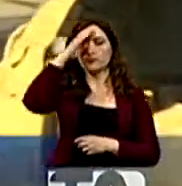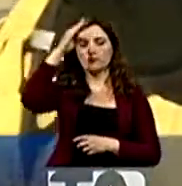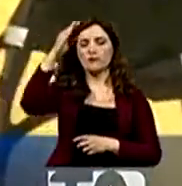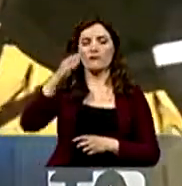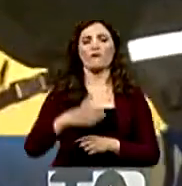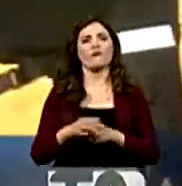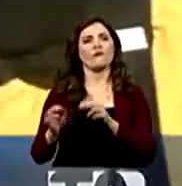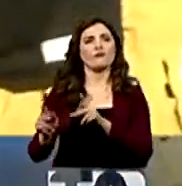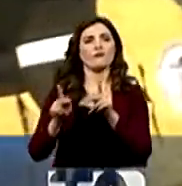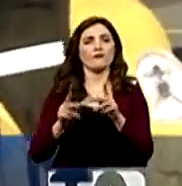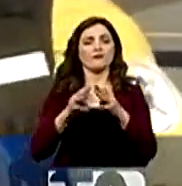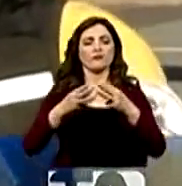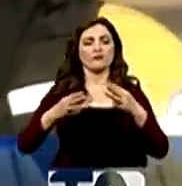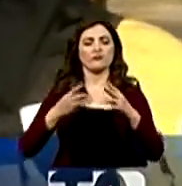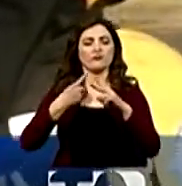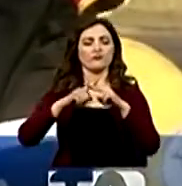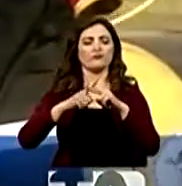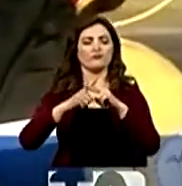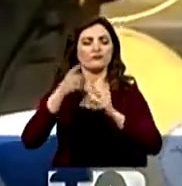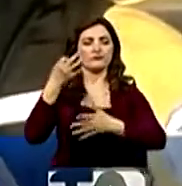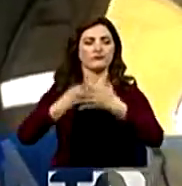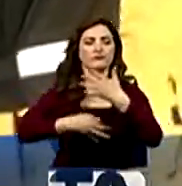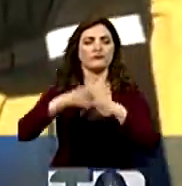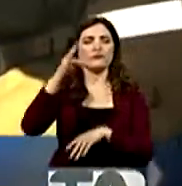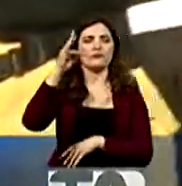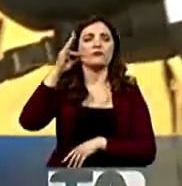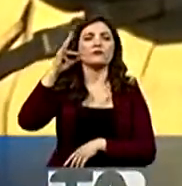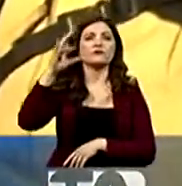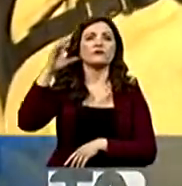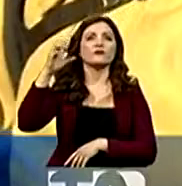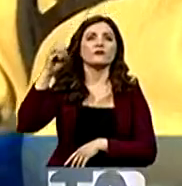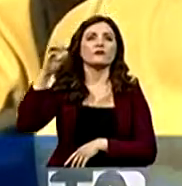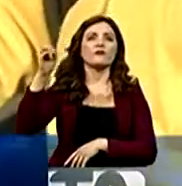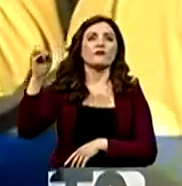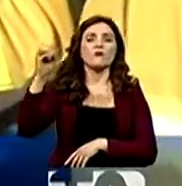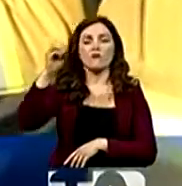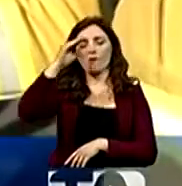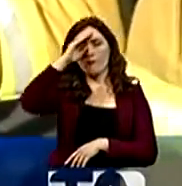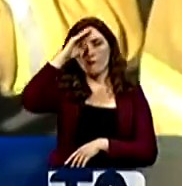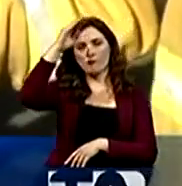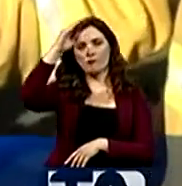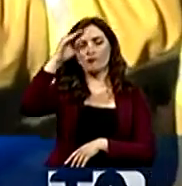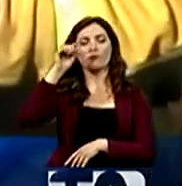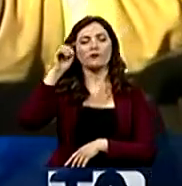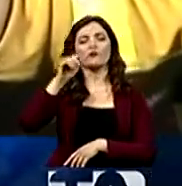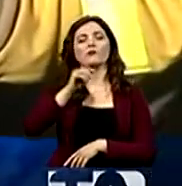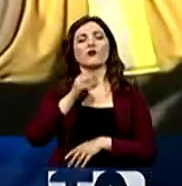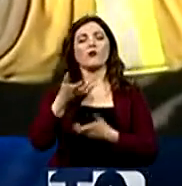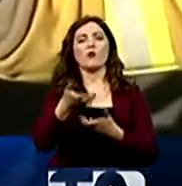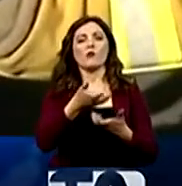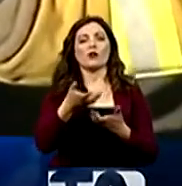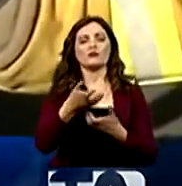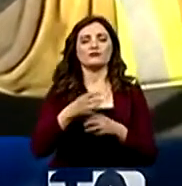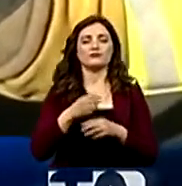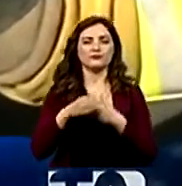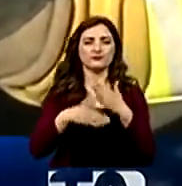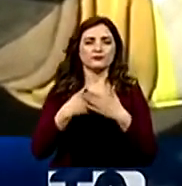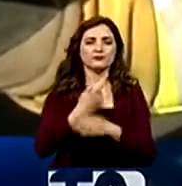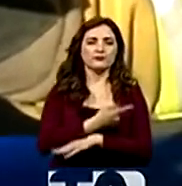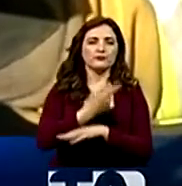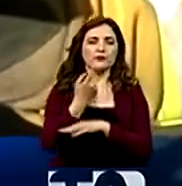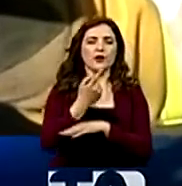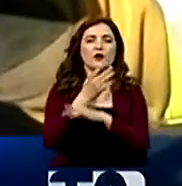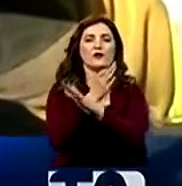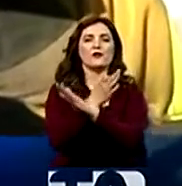sus implementos. Son aproximadamente 700 miembros del cuerpo de bomberos que por día están en diferentes turnos